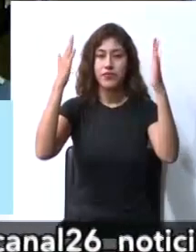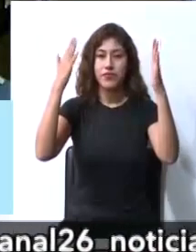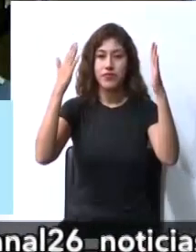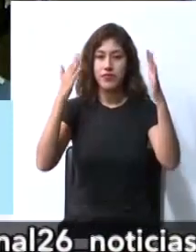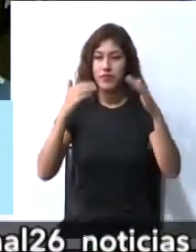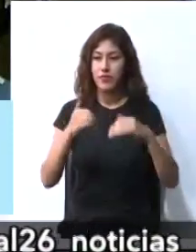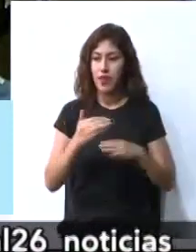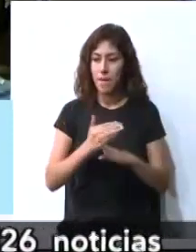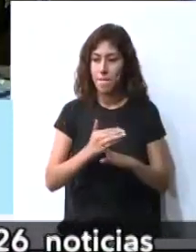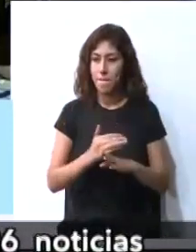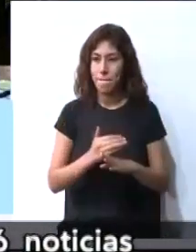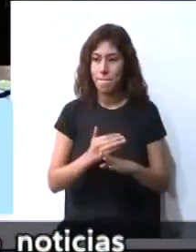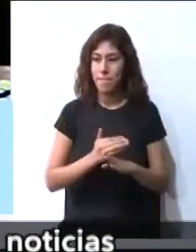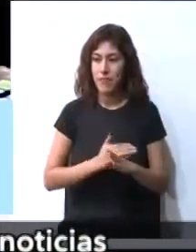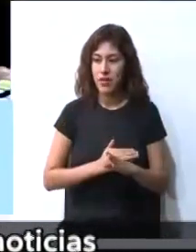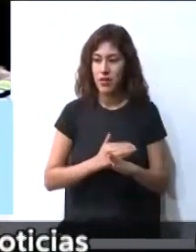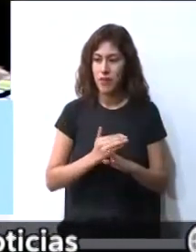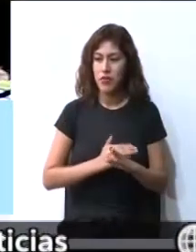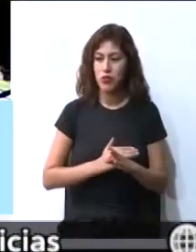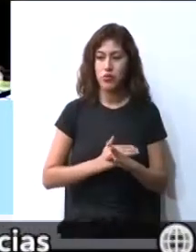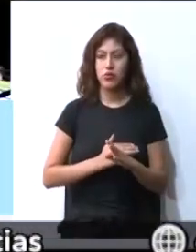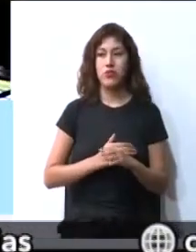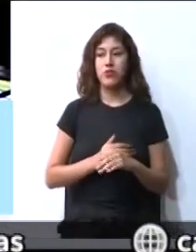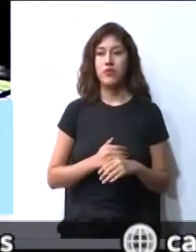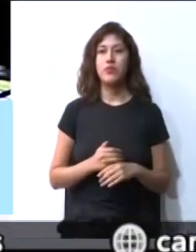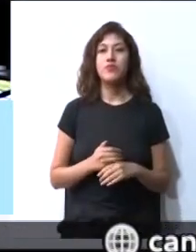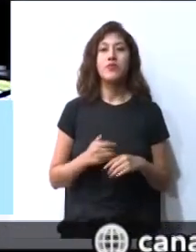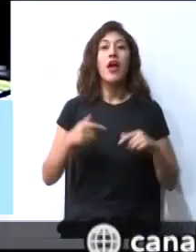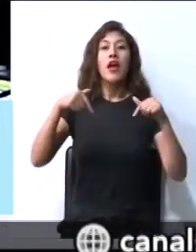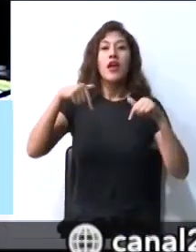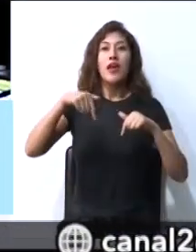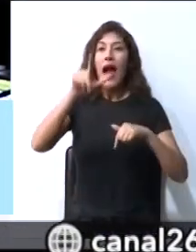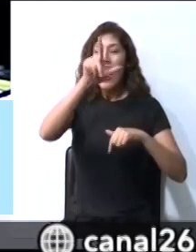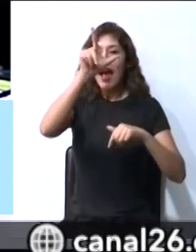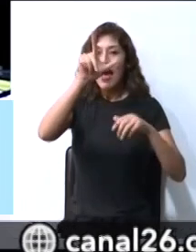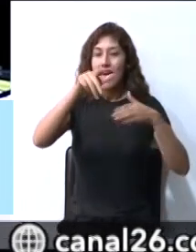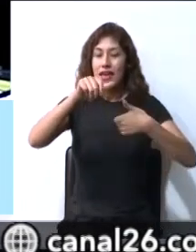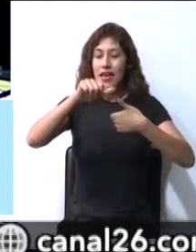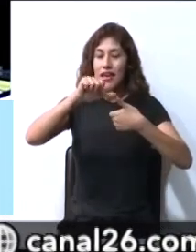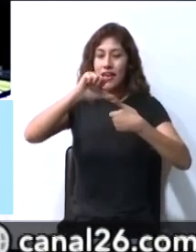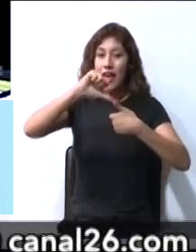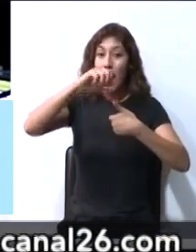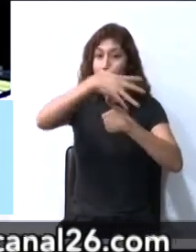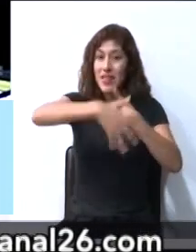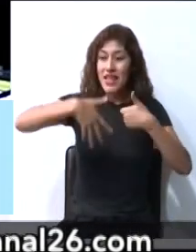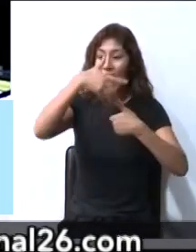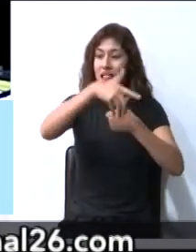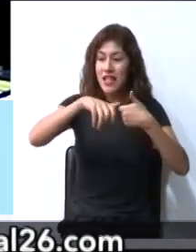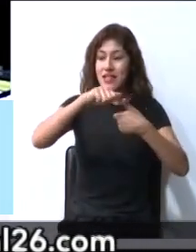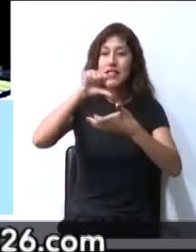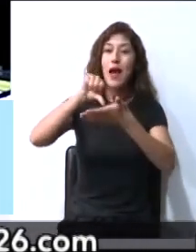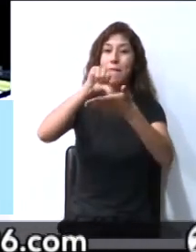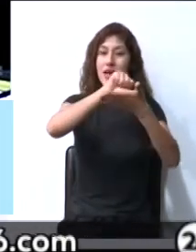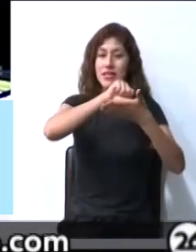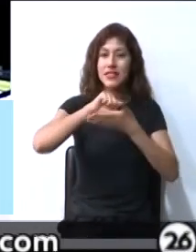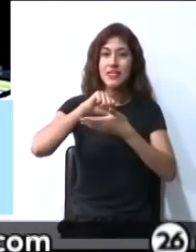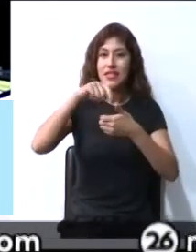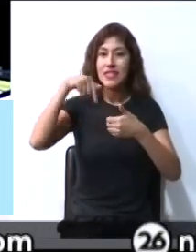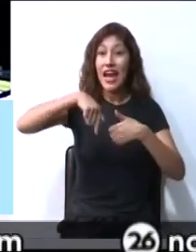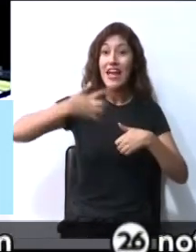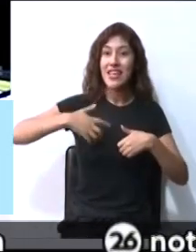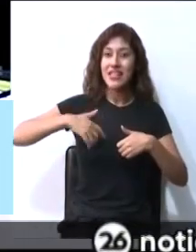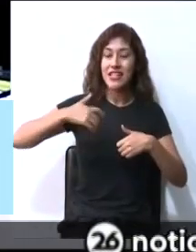Y hoy somos la capital más segura de América Latina. Pero lo emocionante no son los